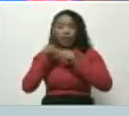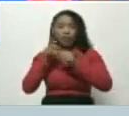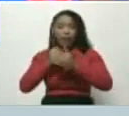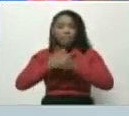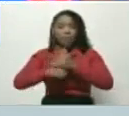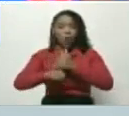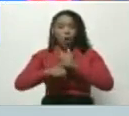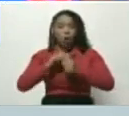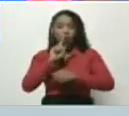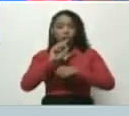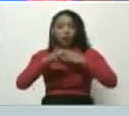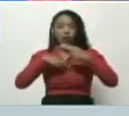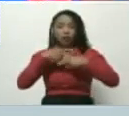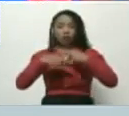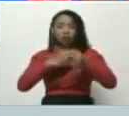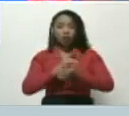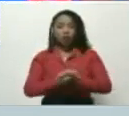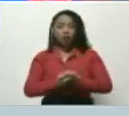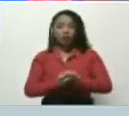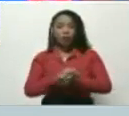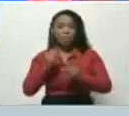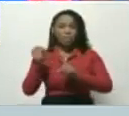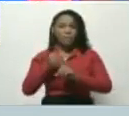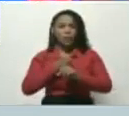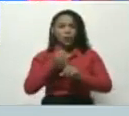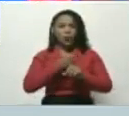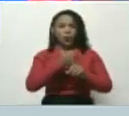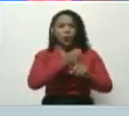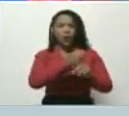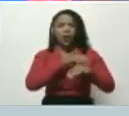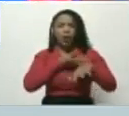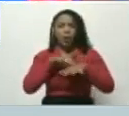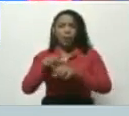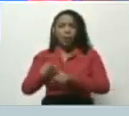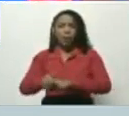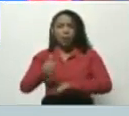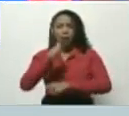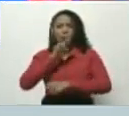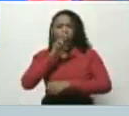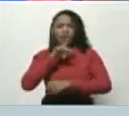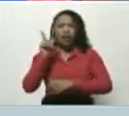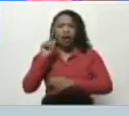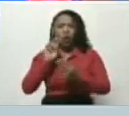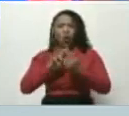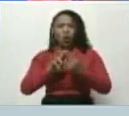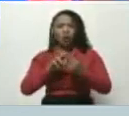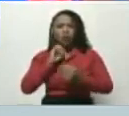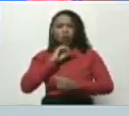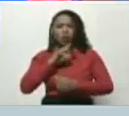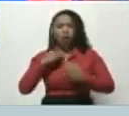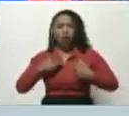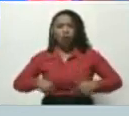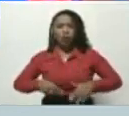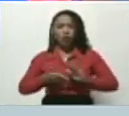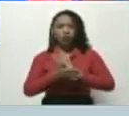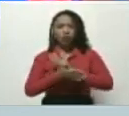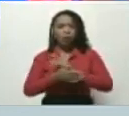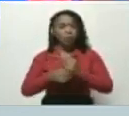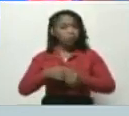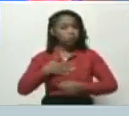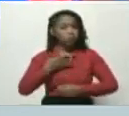una revolución asediada por los imperios más salvajes que ha conocido la historia de la humanidad,